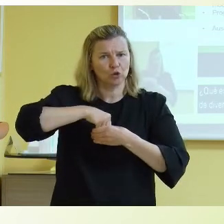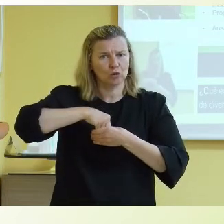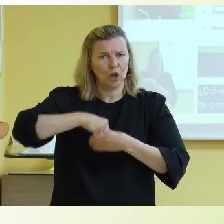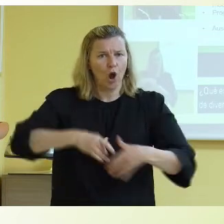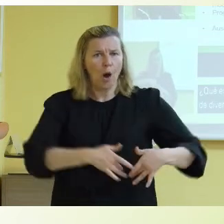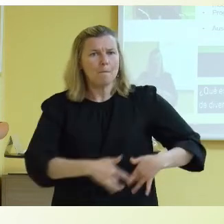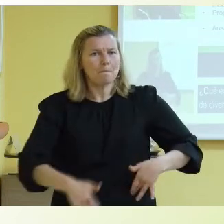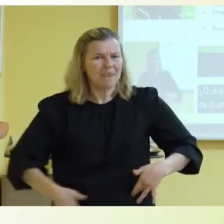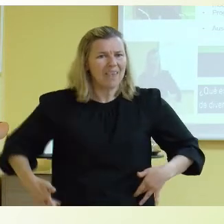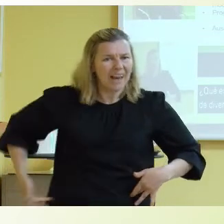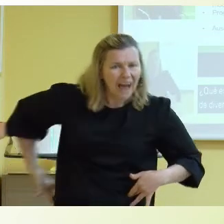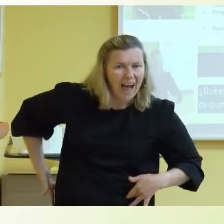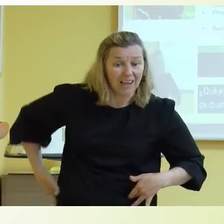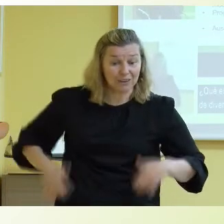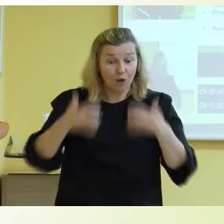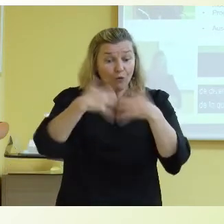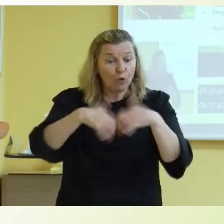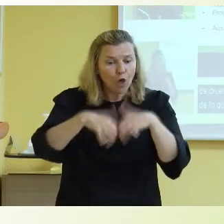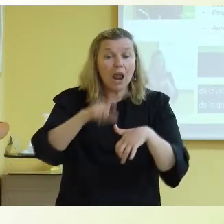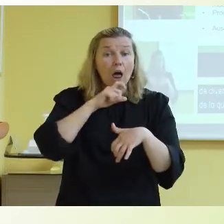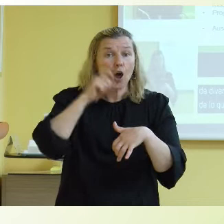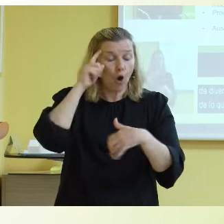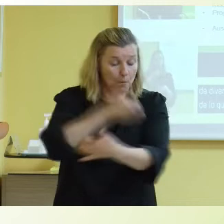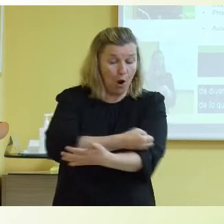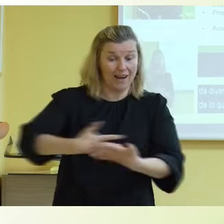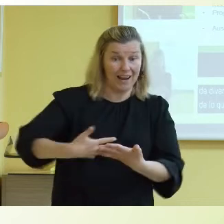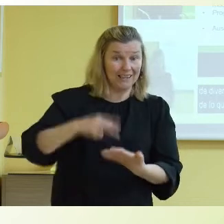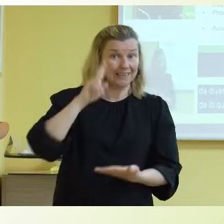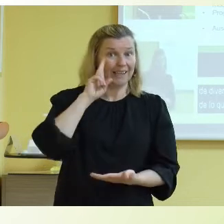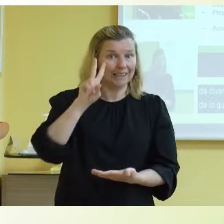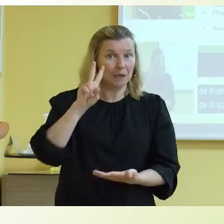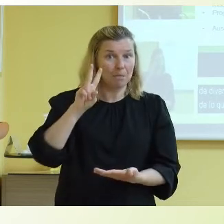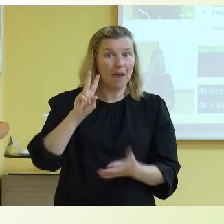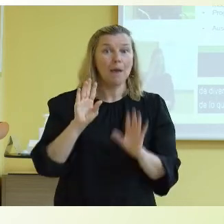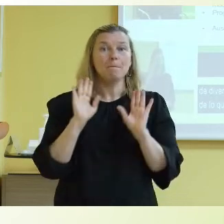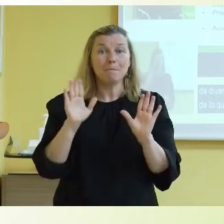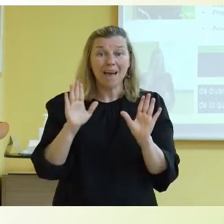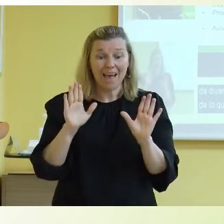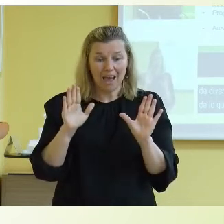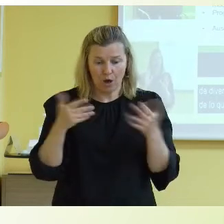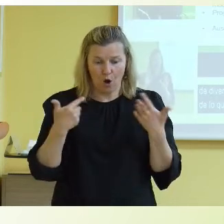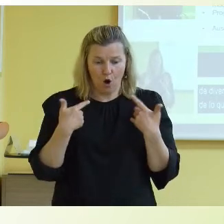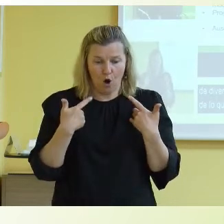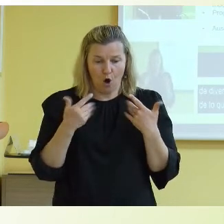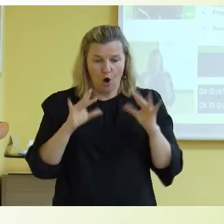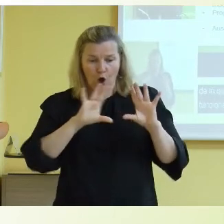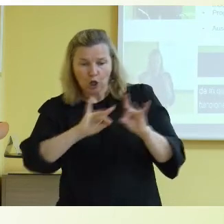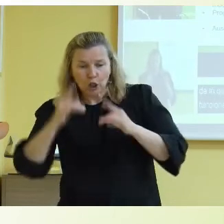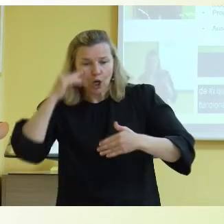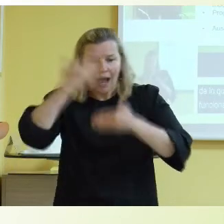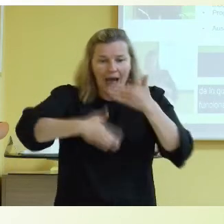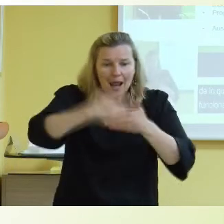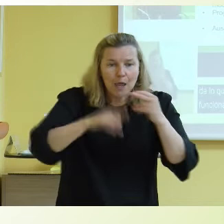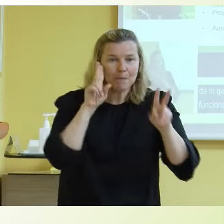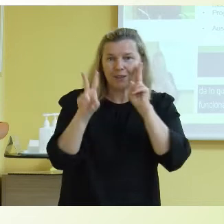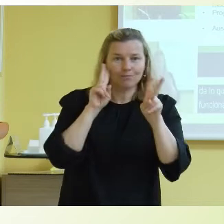la funcionalidad muchas veces se ve por valores analíticos, pero no termina viéndose por, digamos, una limitación palpable y